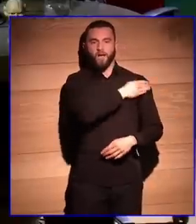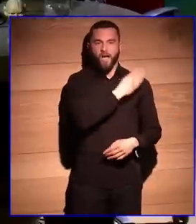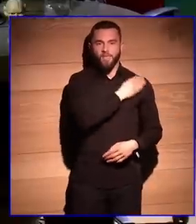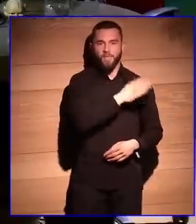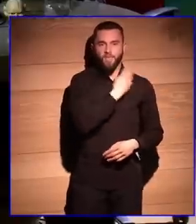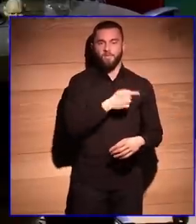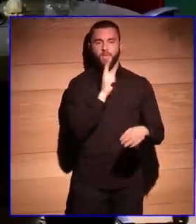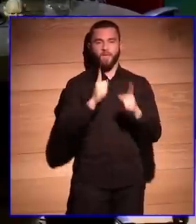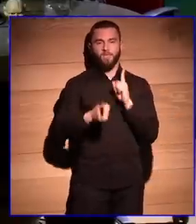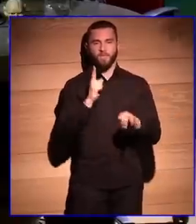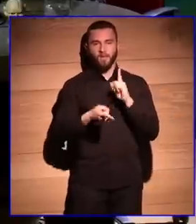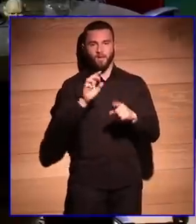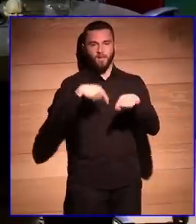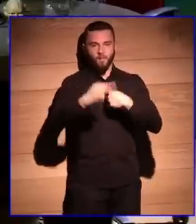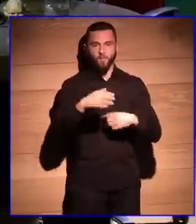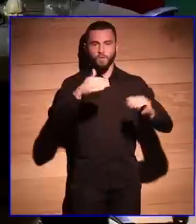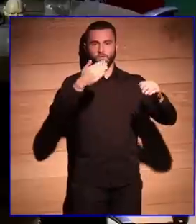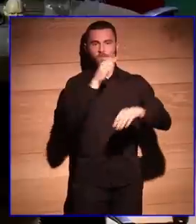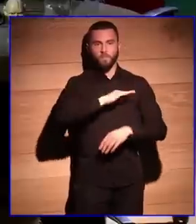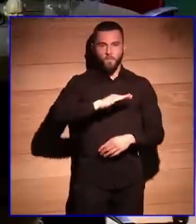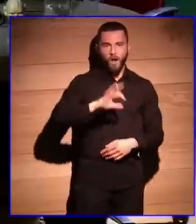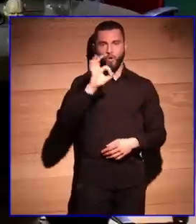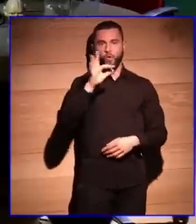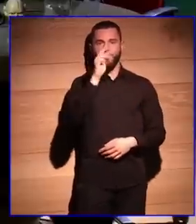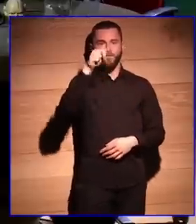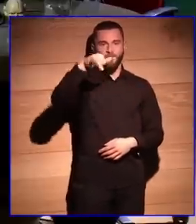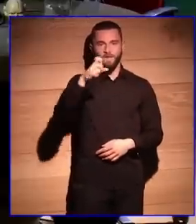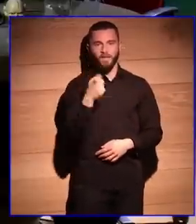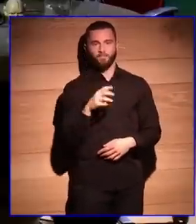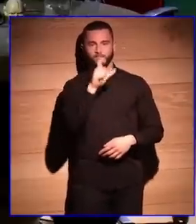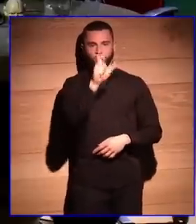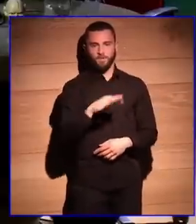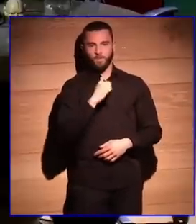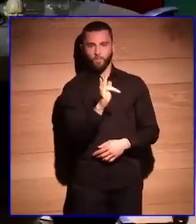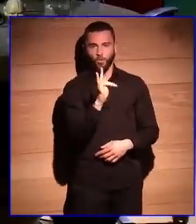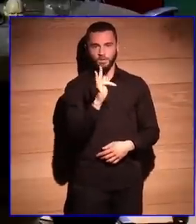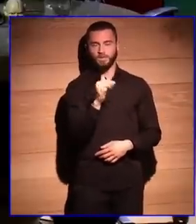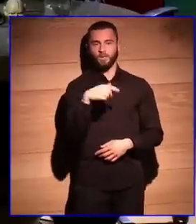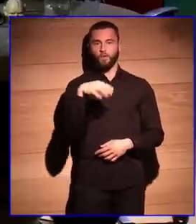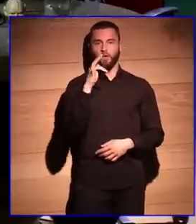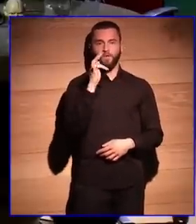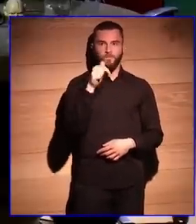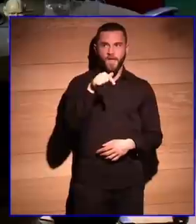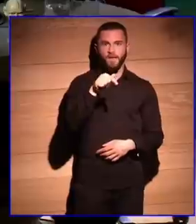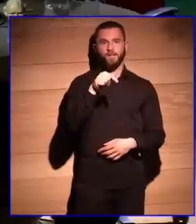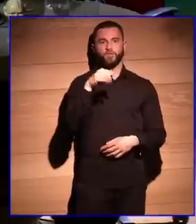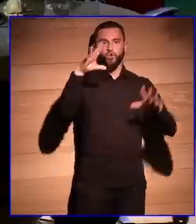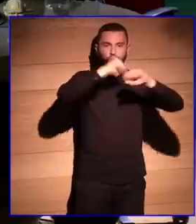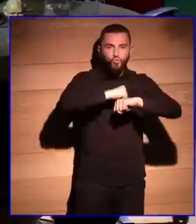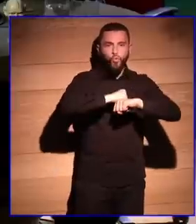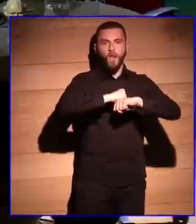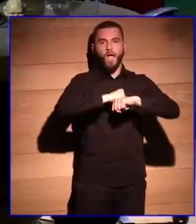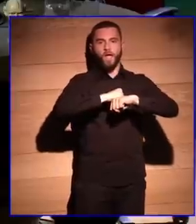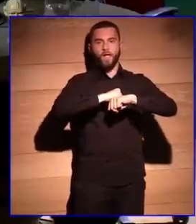malos. O Fénix, que es un personaje positivo, que de repente deviene en esta Fénix oscura, incapaz de controlar